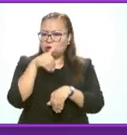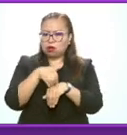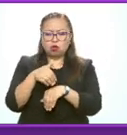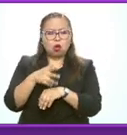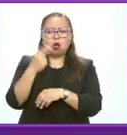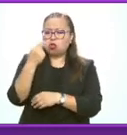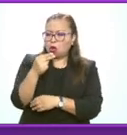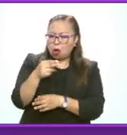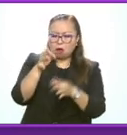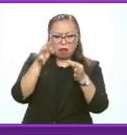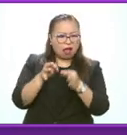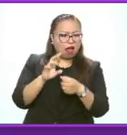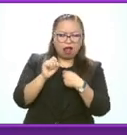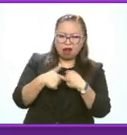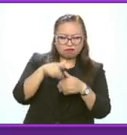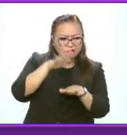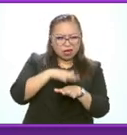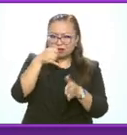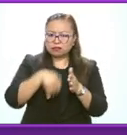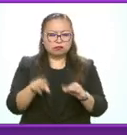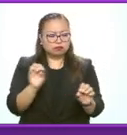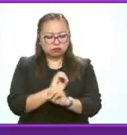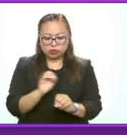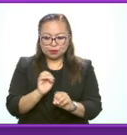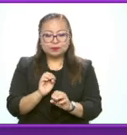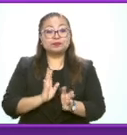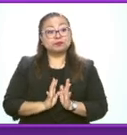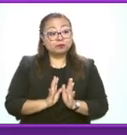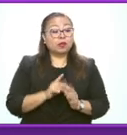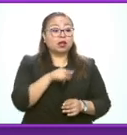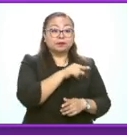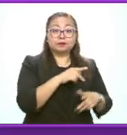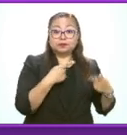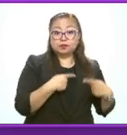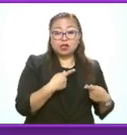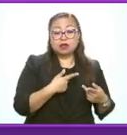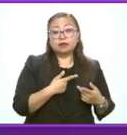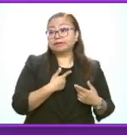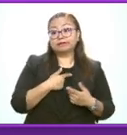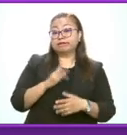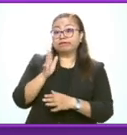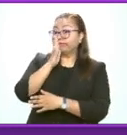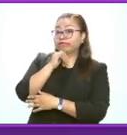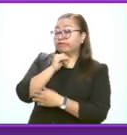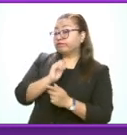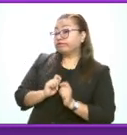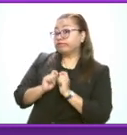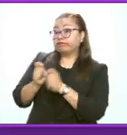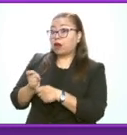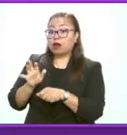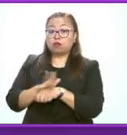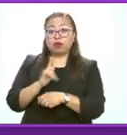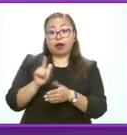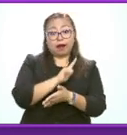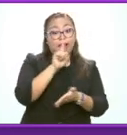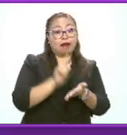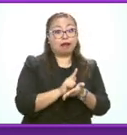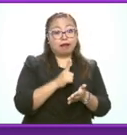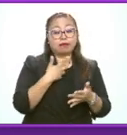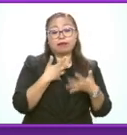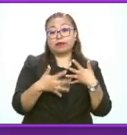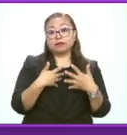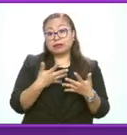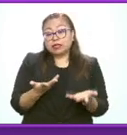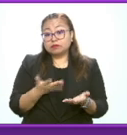respuesta el ente obligado señaló que la información requerida se encontraba reservada de acuerdo con la Ley Federal de transparencia